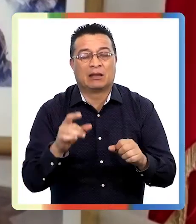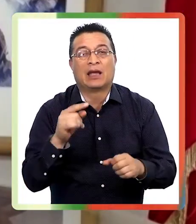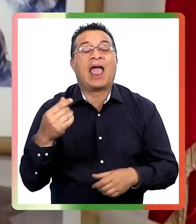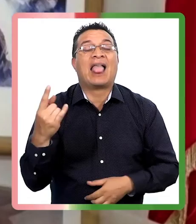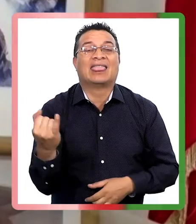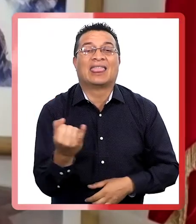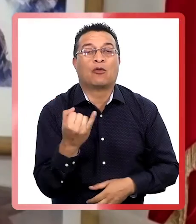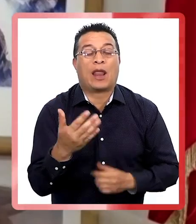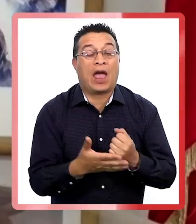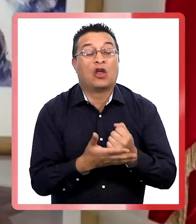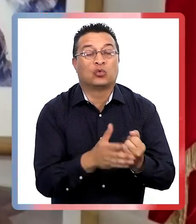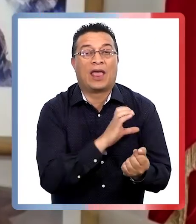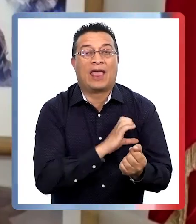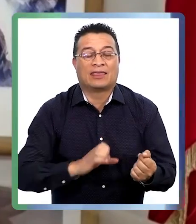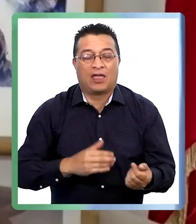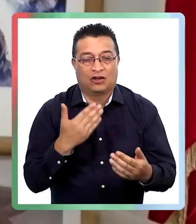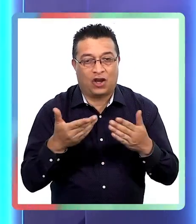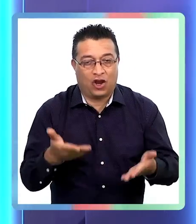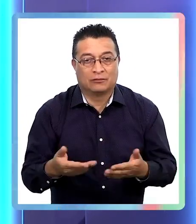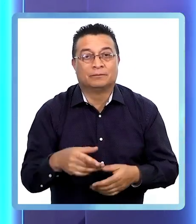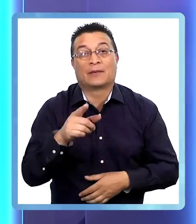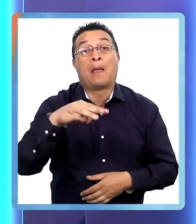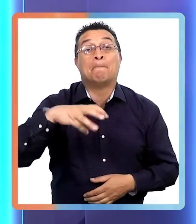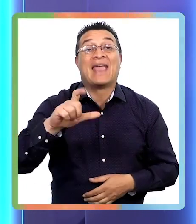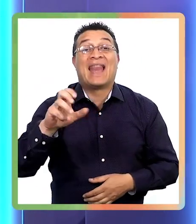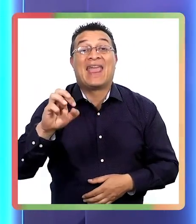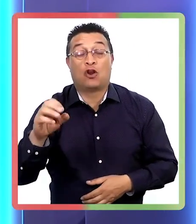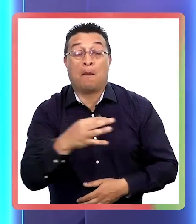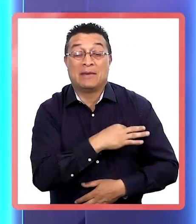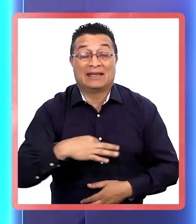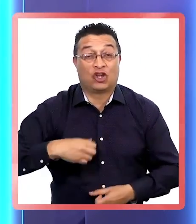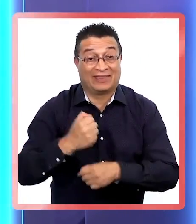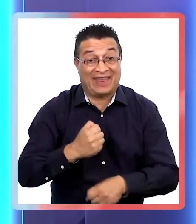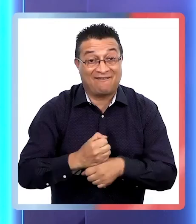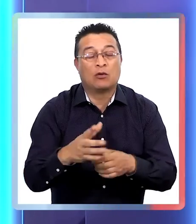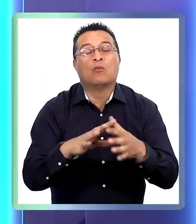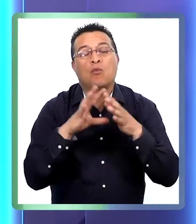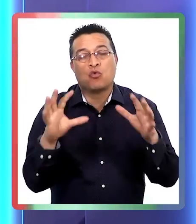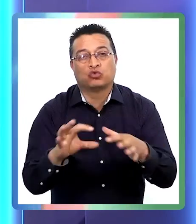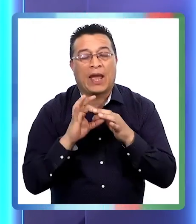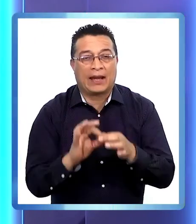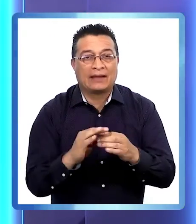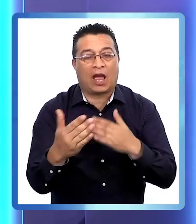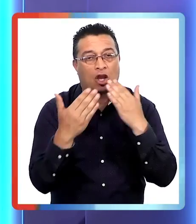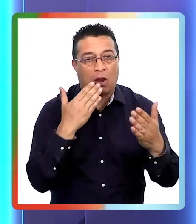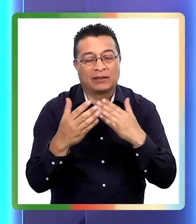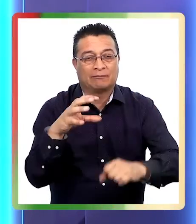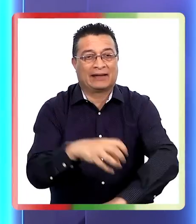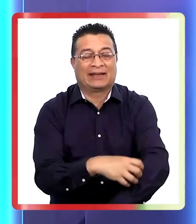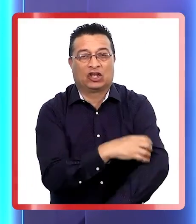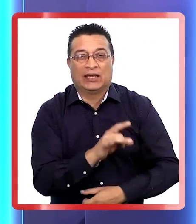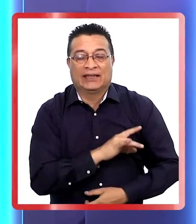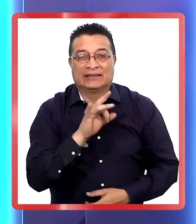cuentas individuales y una ayuda del Estado como se está consagrando hoy día. Patricio Melero, ministro del Trabajo y Previsión Social, de verdad muchísimas gracias por conversar